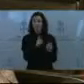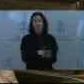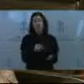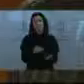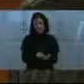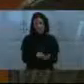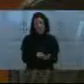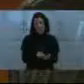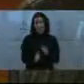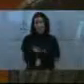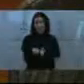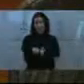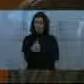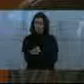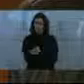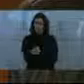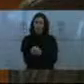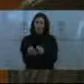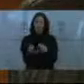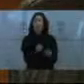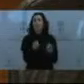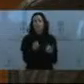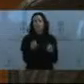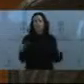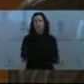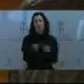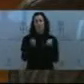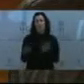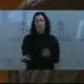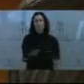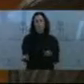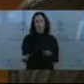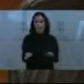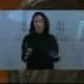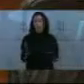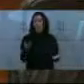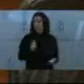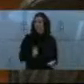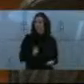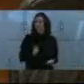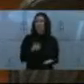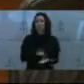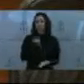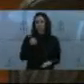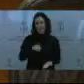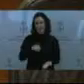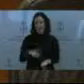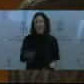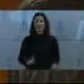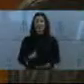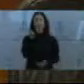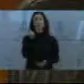necesitamos una actuación planificada. Y es lo que estamos haciendo. Con éxito, con relativo éxito, señoría,